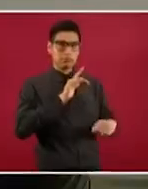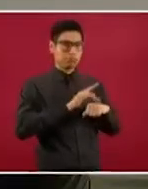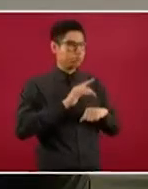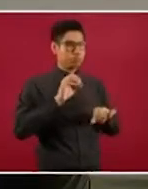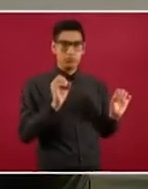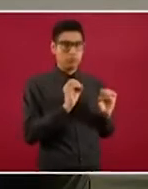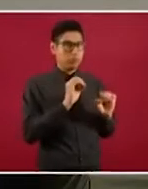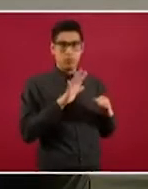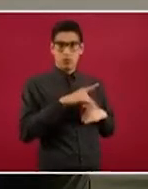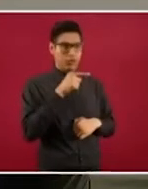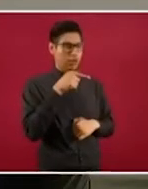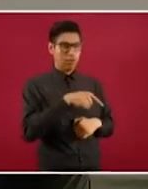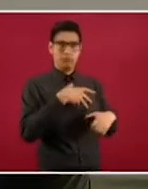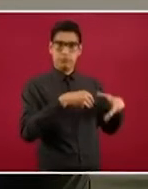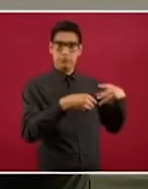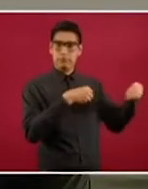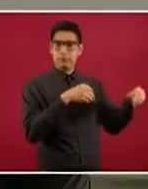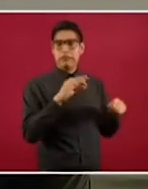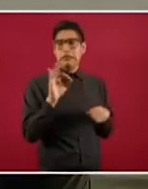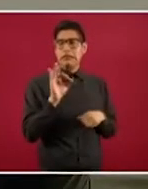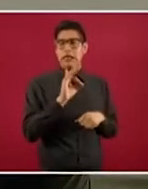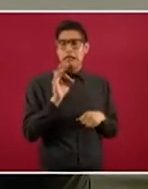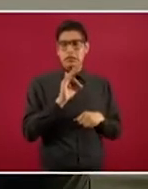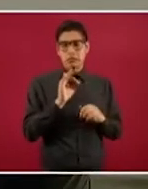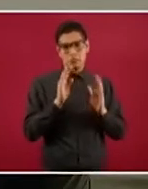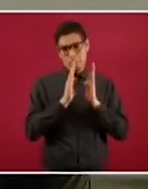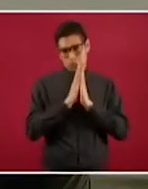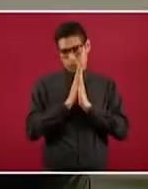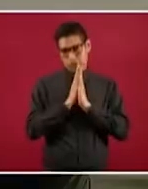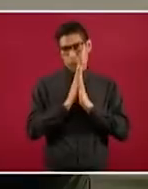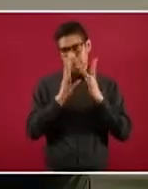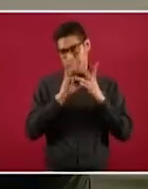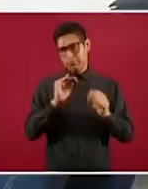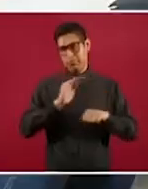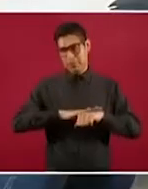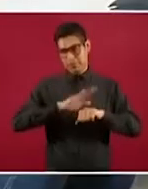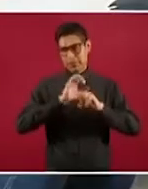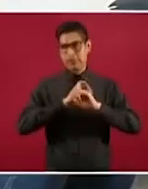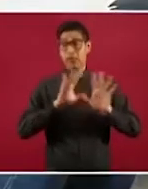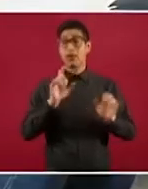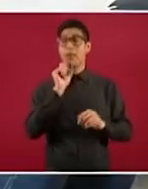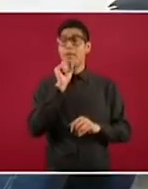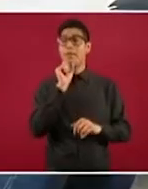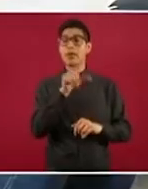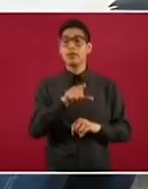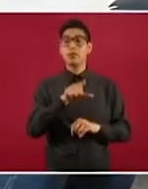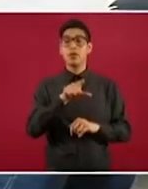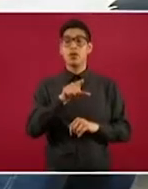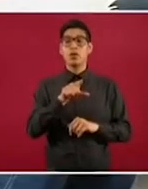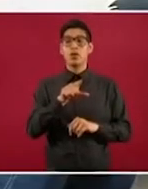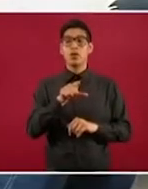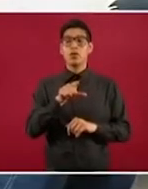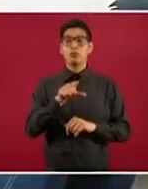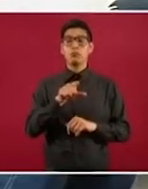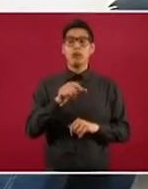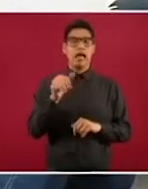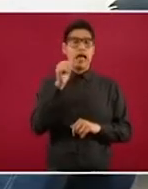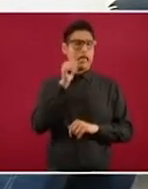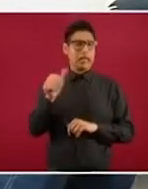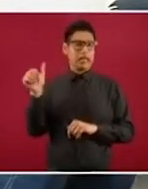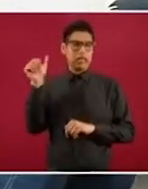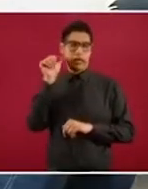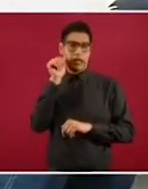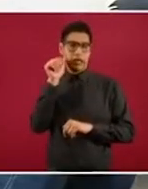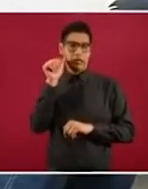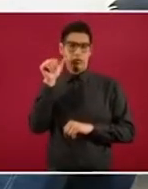se identifica el origen de la infección, si nos pudieran dar esa información y si hay alguna percepción de entre ayer y hoy